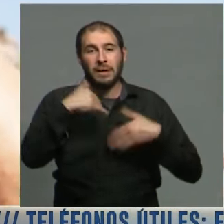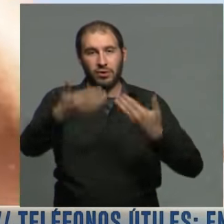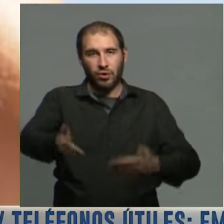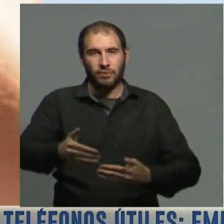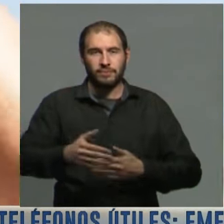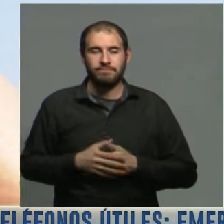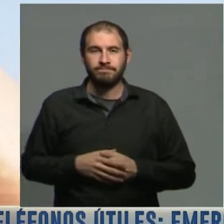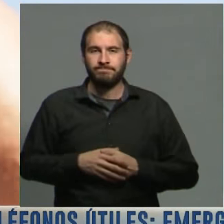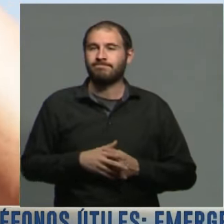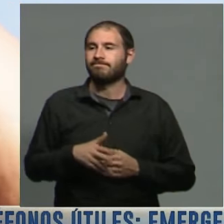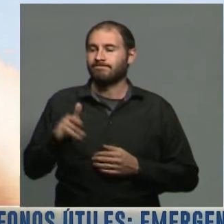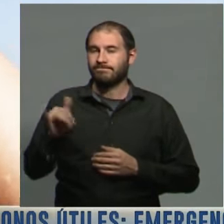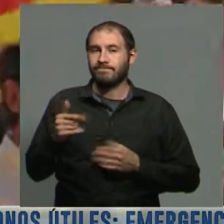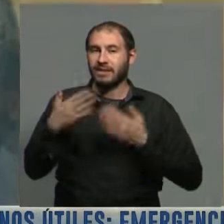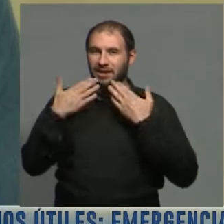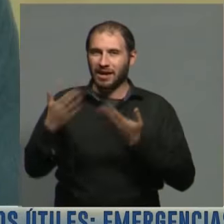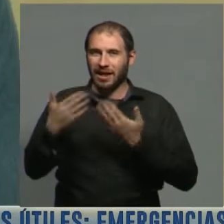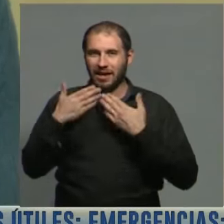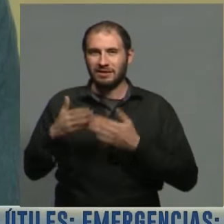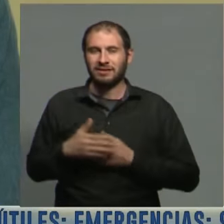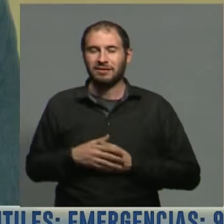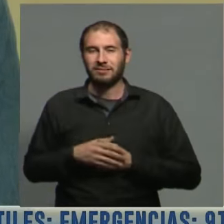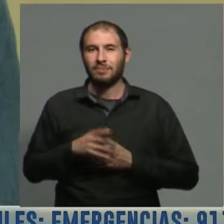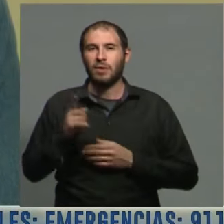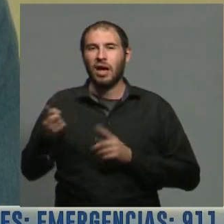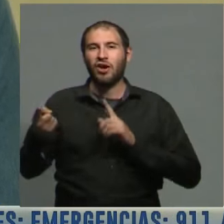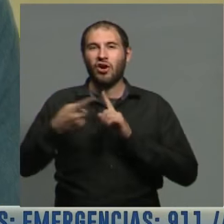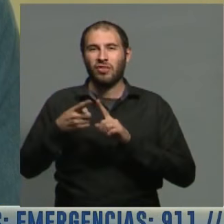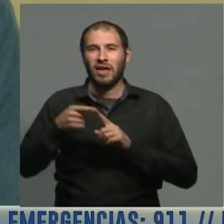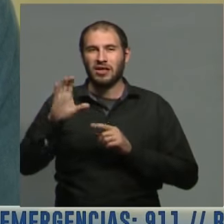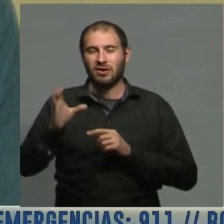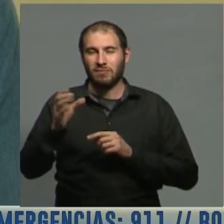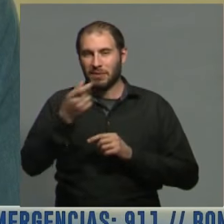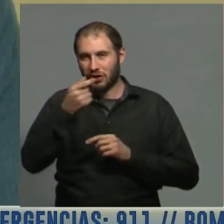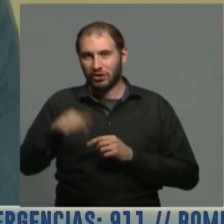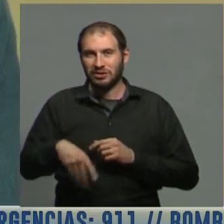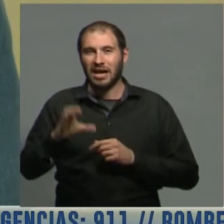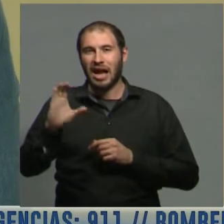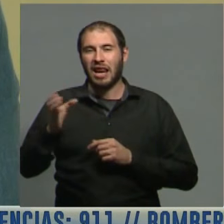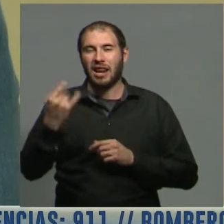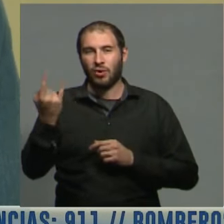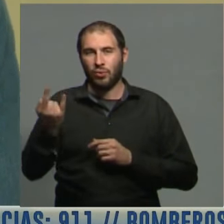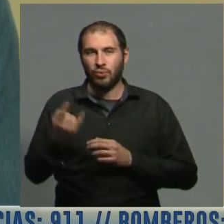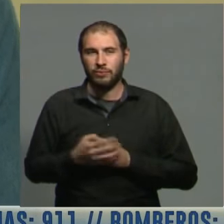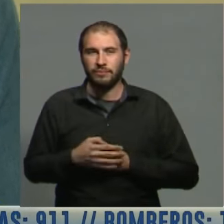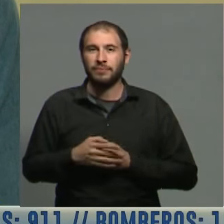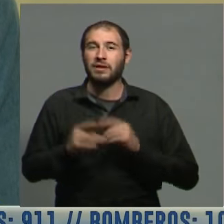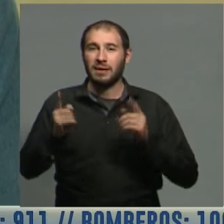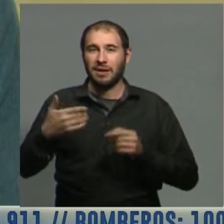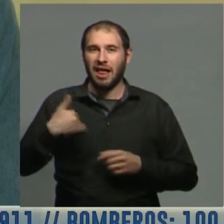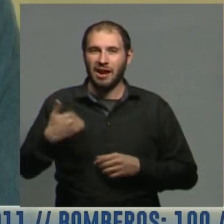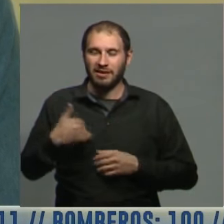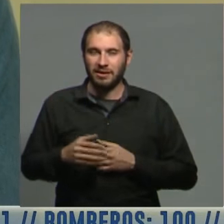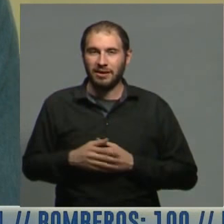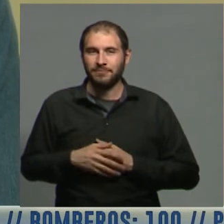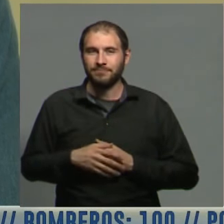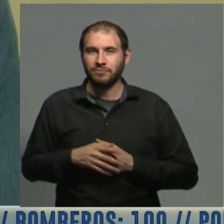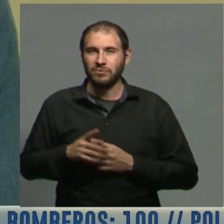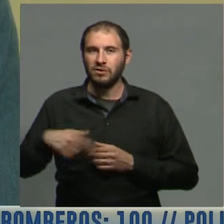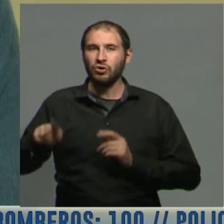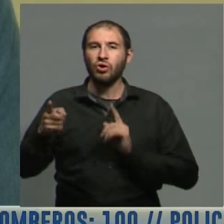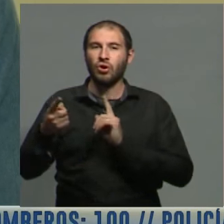lejos. Seguro. Muchísimas gracias, Nil, por el contacto con Mendoza, con Señal U y con Argentina.